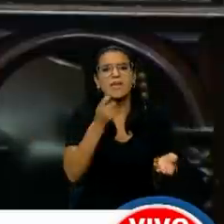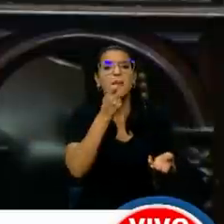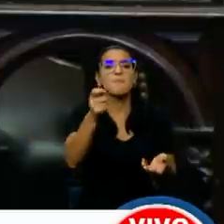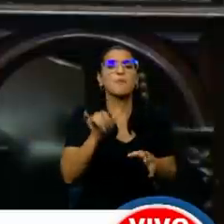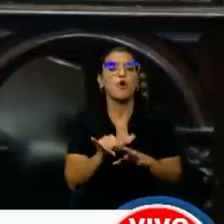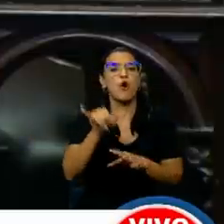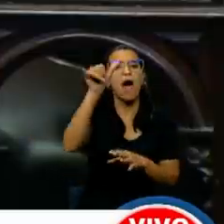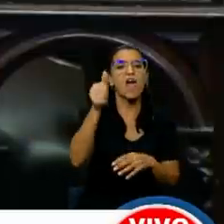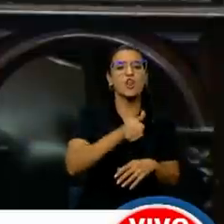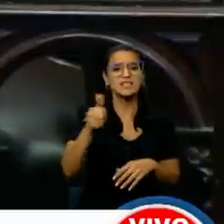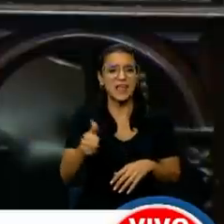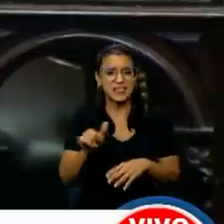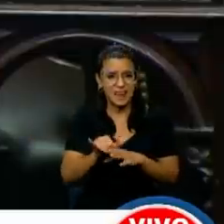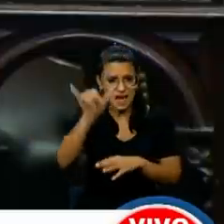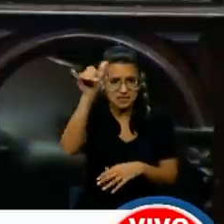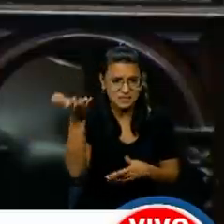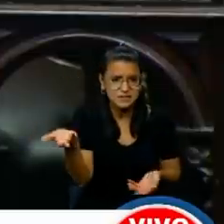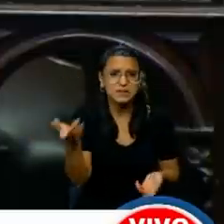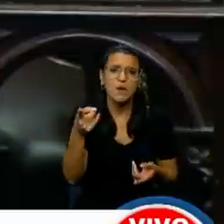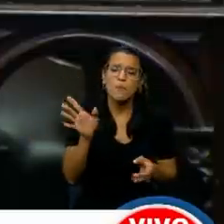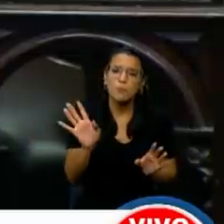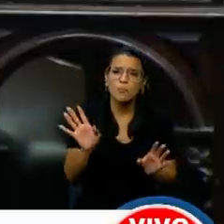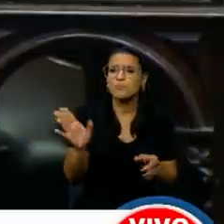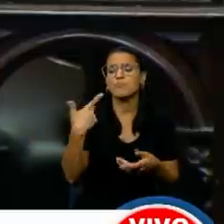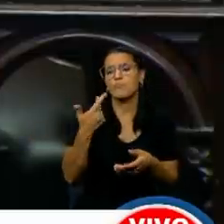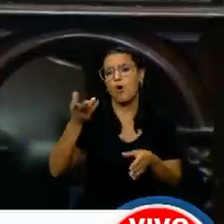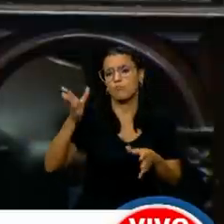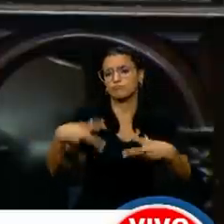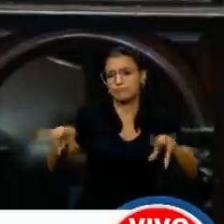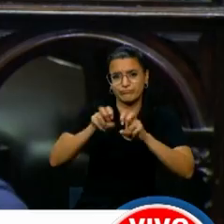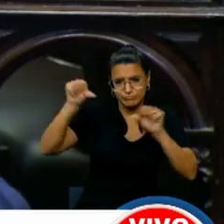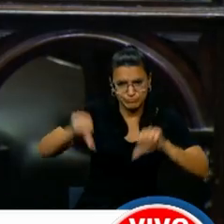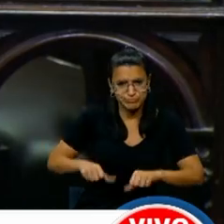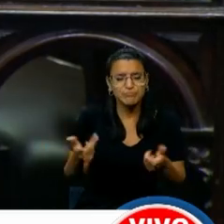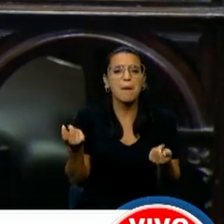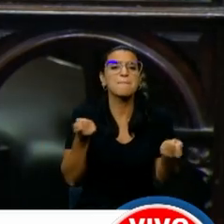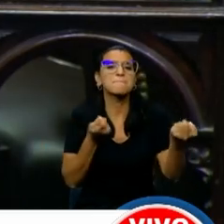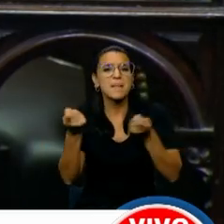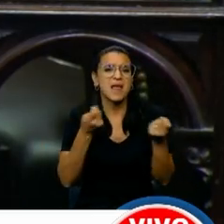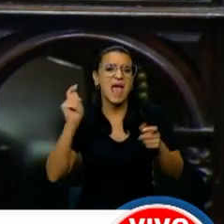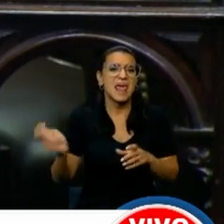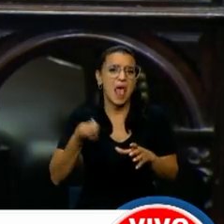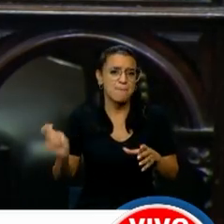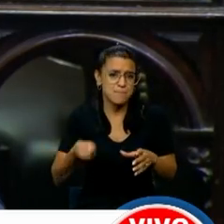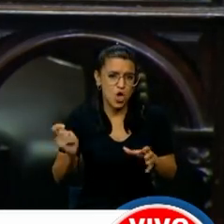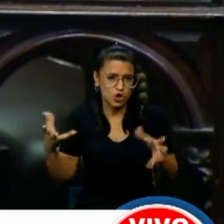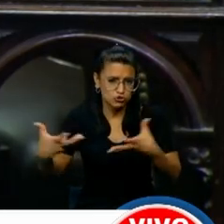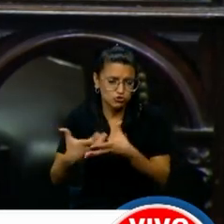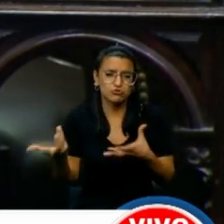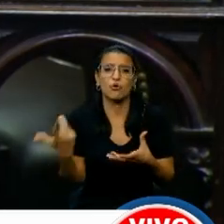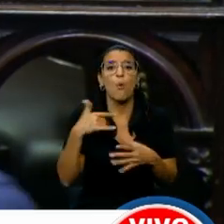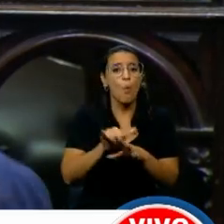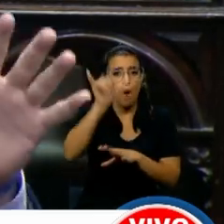aerolínea argentina al área argentina que es muy difícil diaria está manejada por los gremios no hay